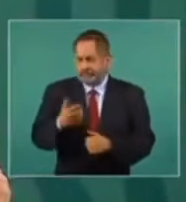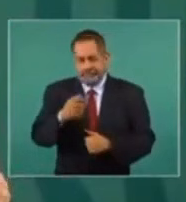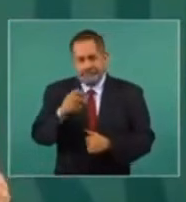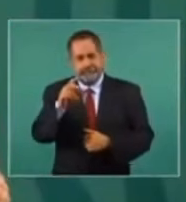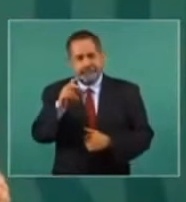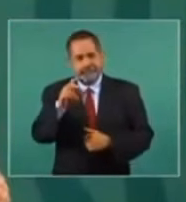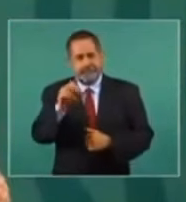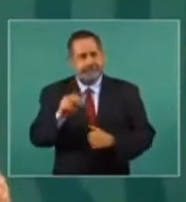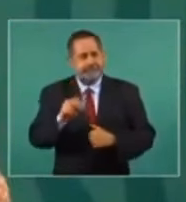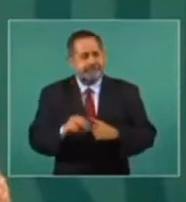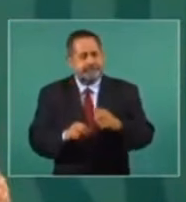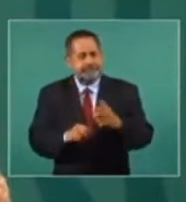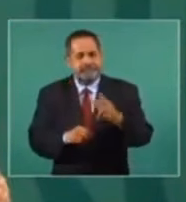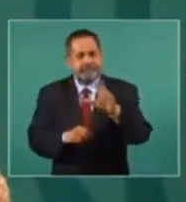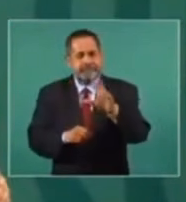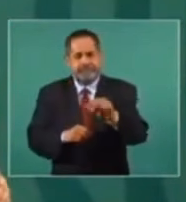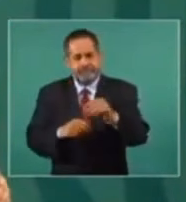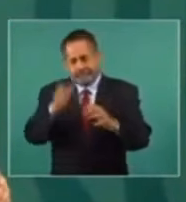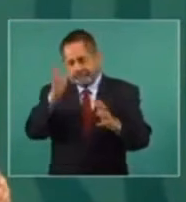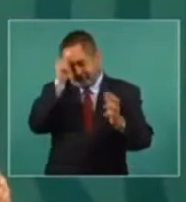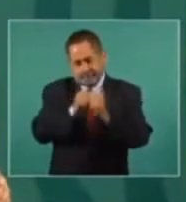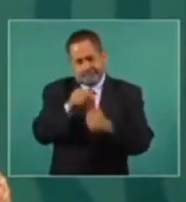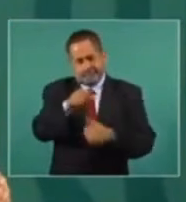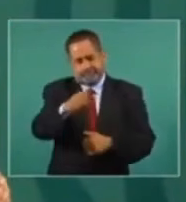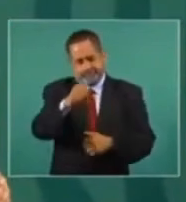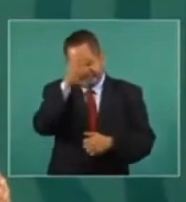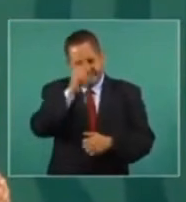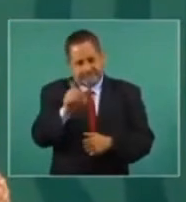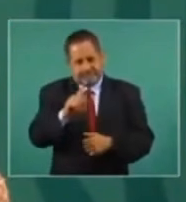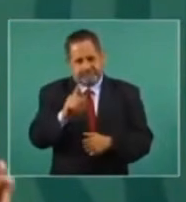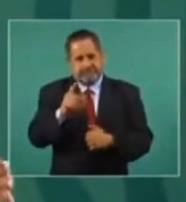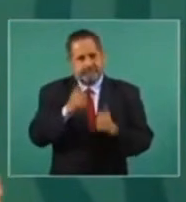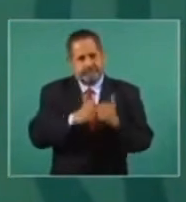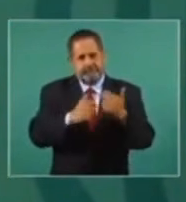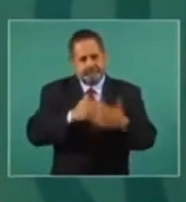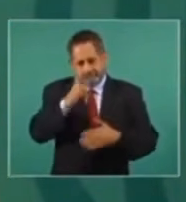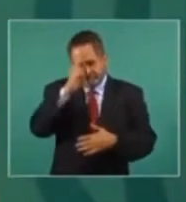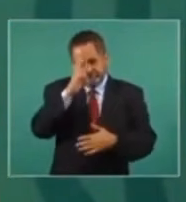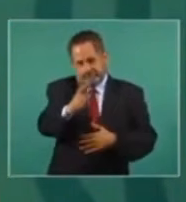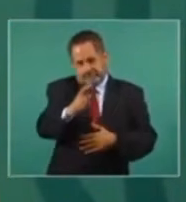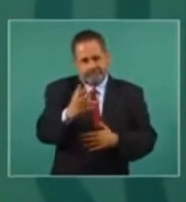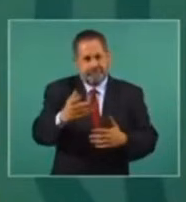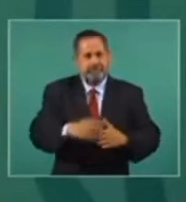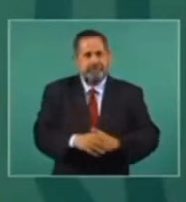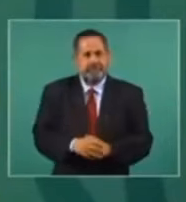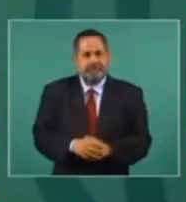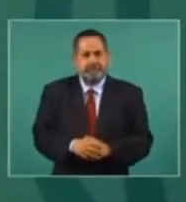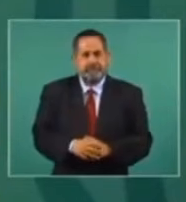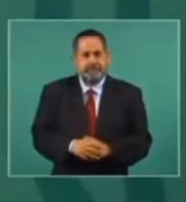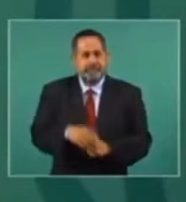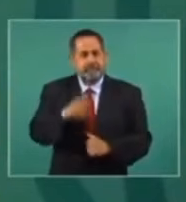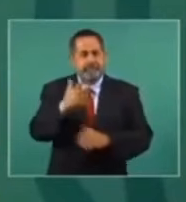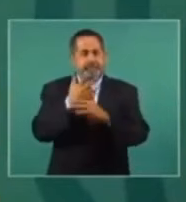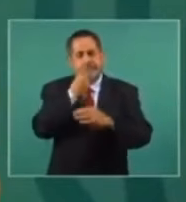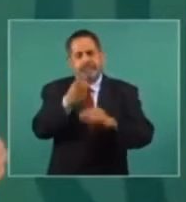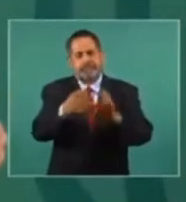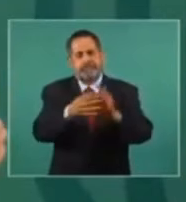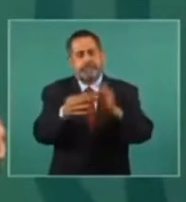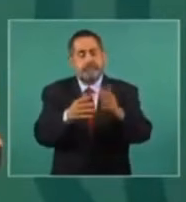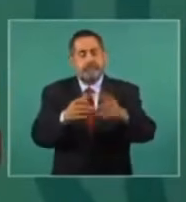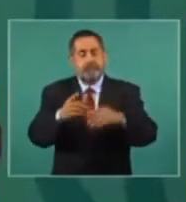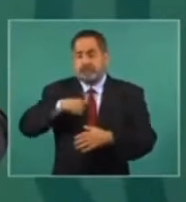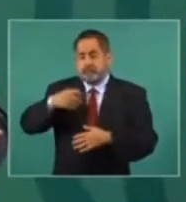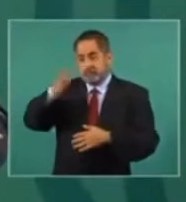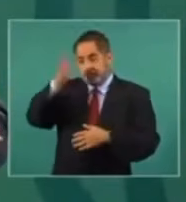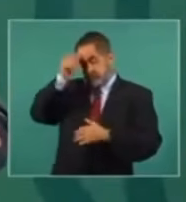la espada y que va a atizar a López Obrador. Entonces, Andrés Manuel, quien es muy sabio y es muy mañoso y es tabasqueño, que es